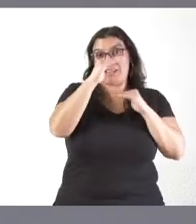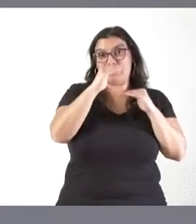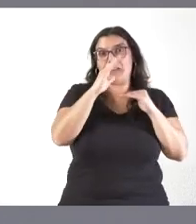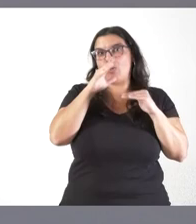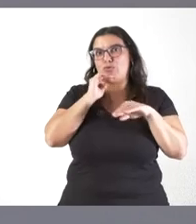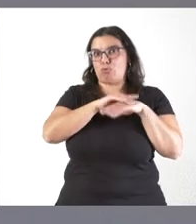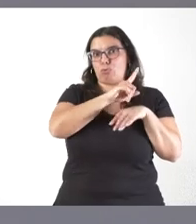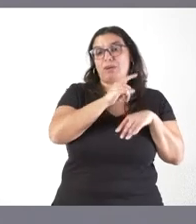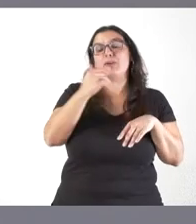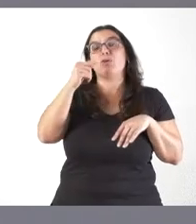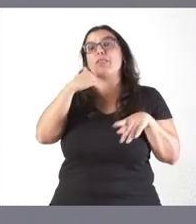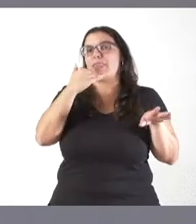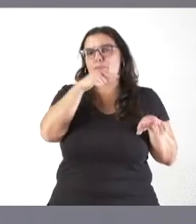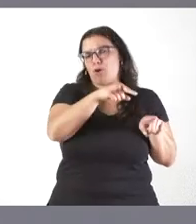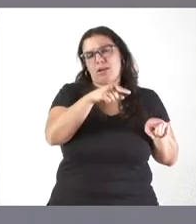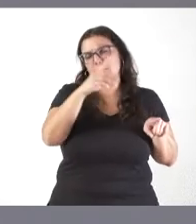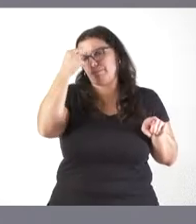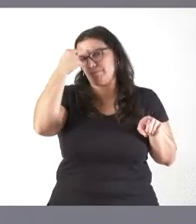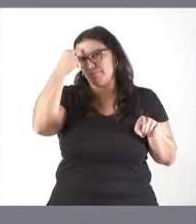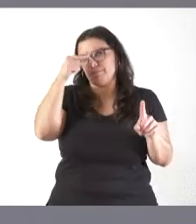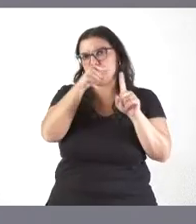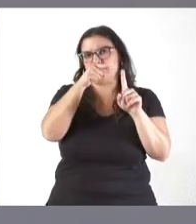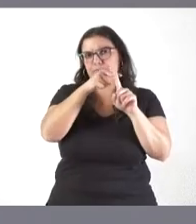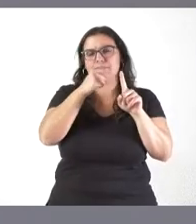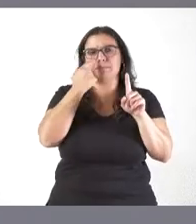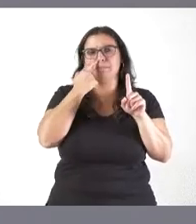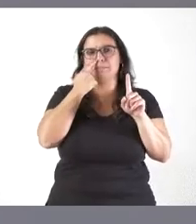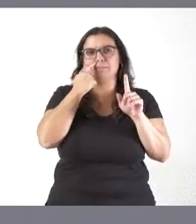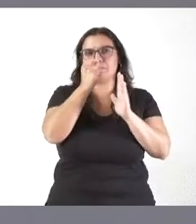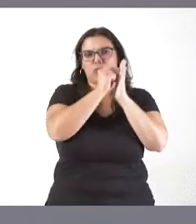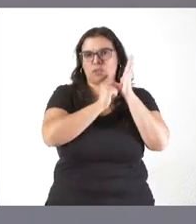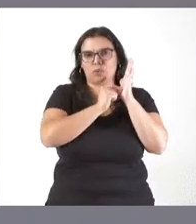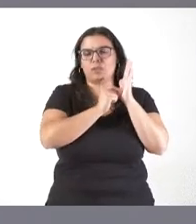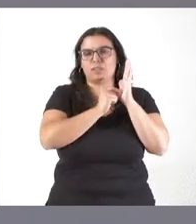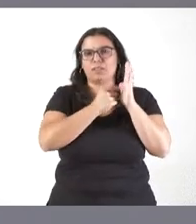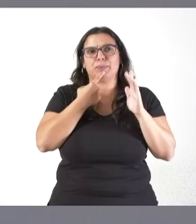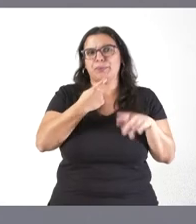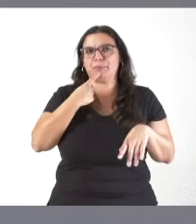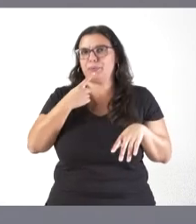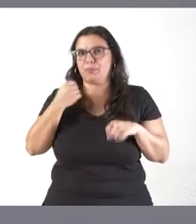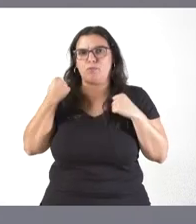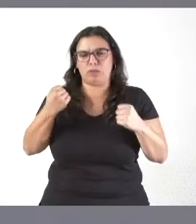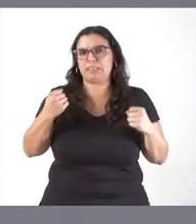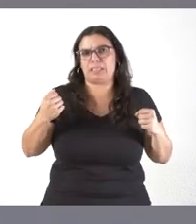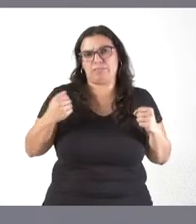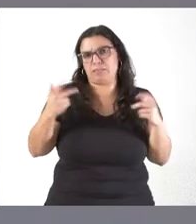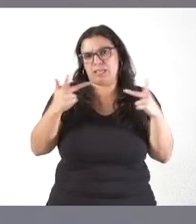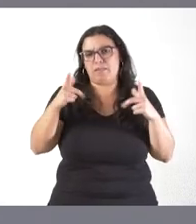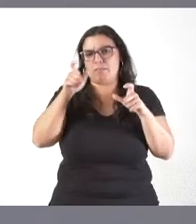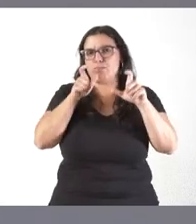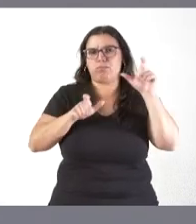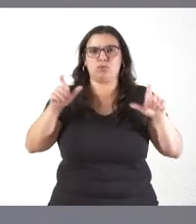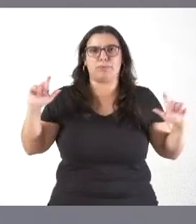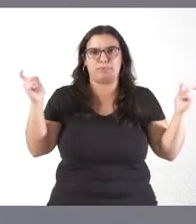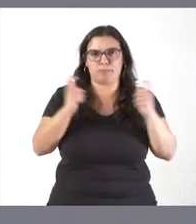Zamora Sin lugar a dudas es una provincia que reúne estas condiciones de dificultades demográficas muy serias y que nos